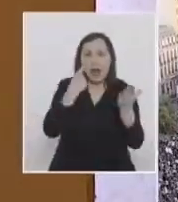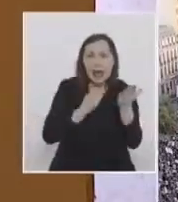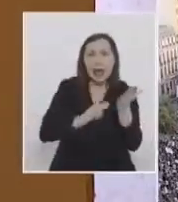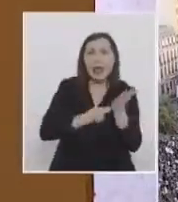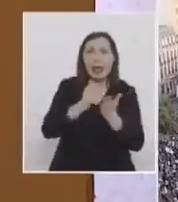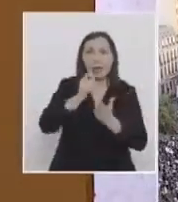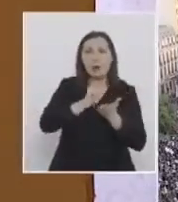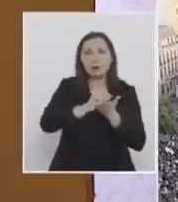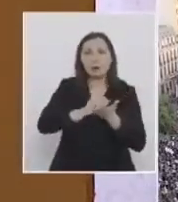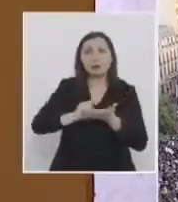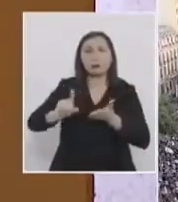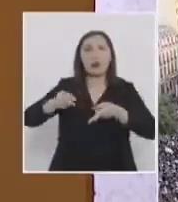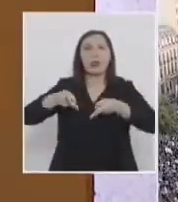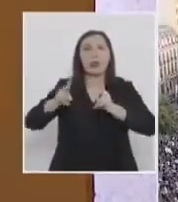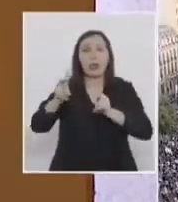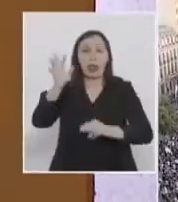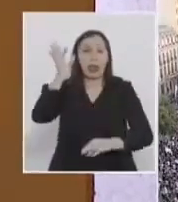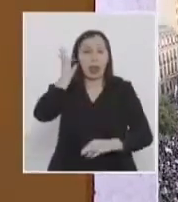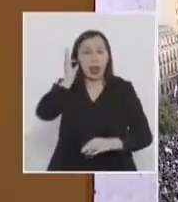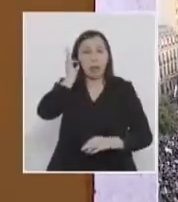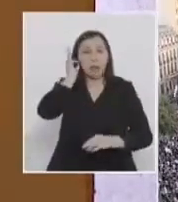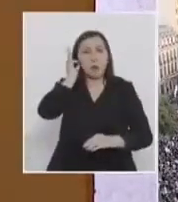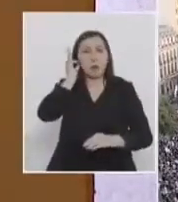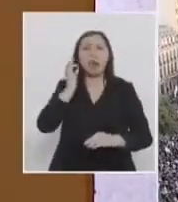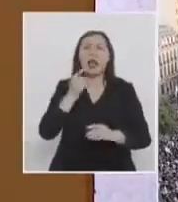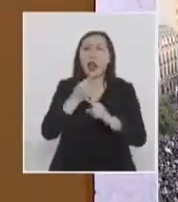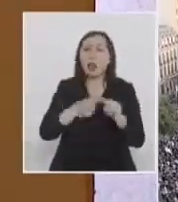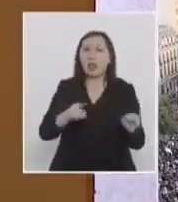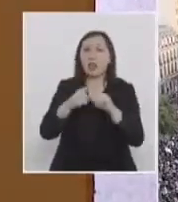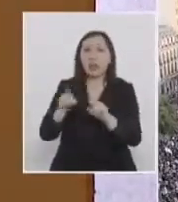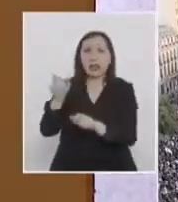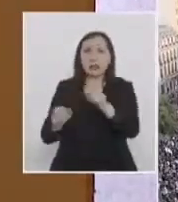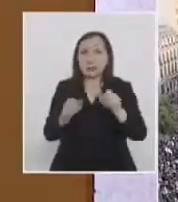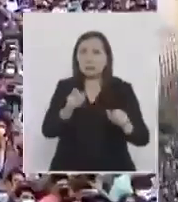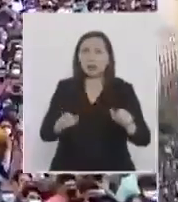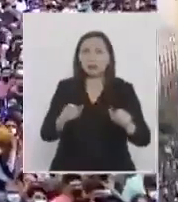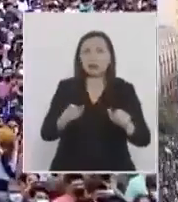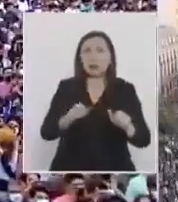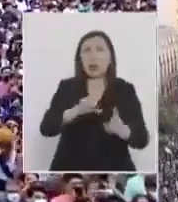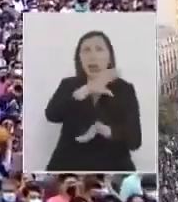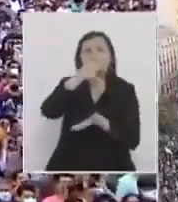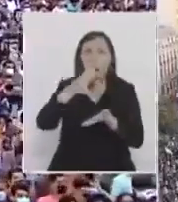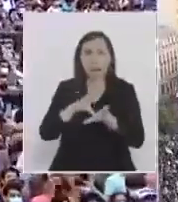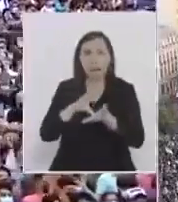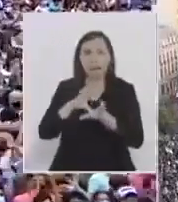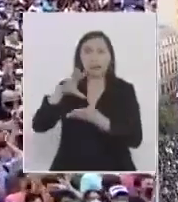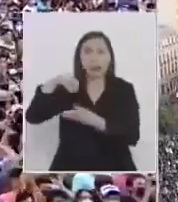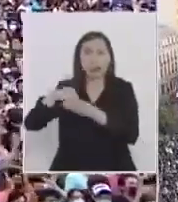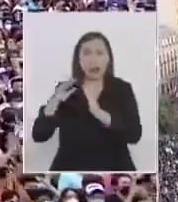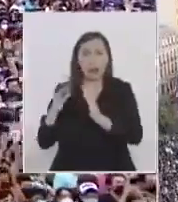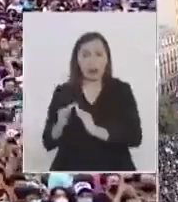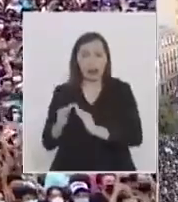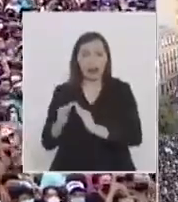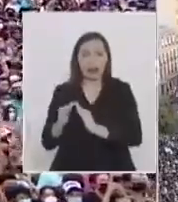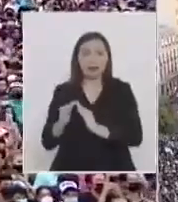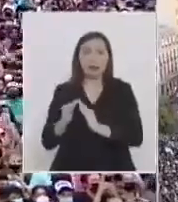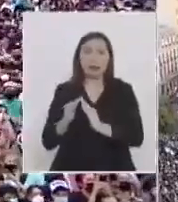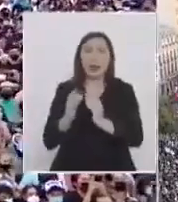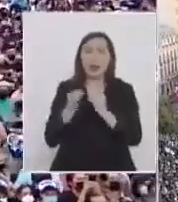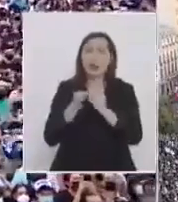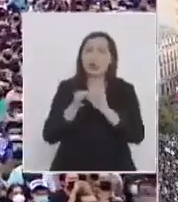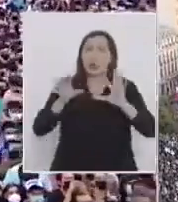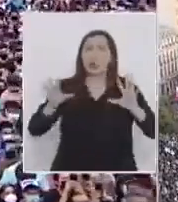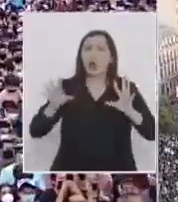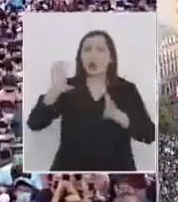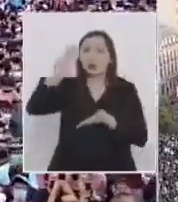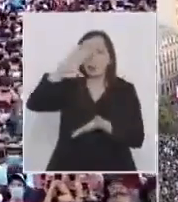reconocimiento progresivo de los derechos de las mujeres y las disidencias en el país y en la casa, la democratización